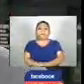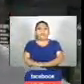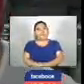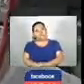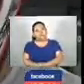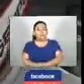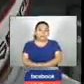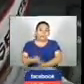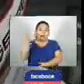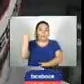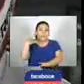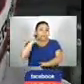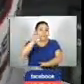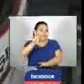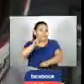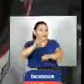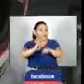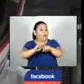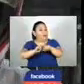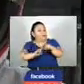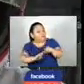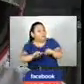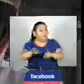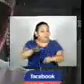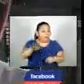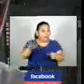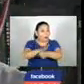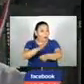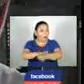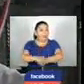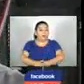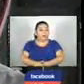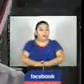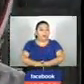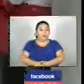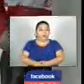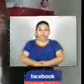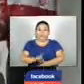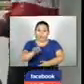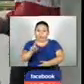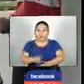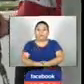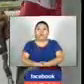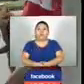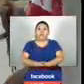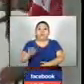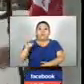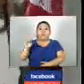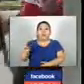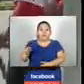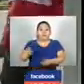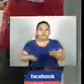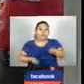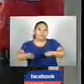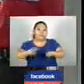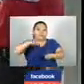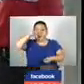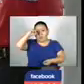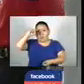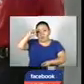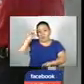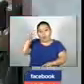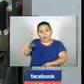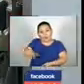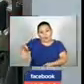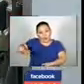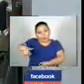Como con 4, algo así. ¿Ha incrementado? Sí. Neftalí lleva años trabajando en esta estación